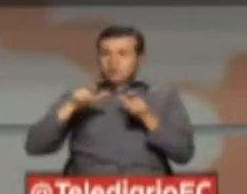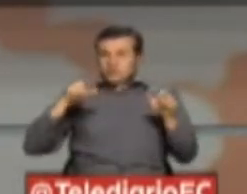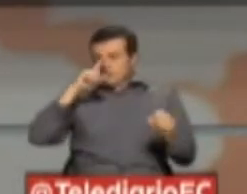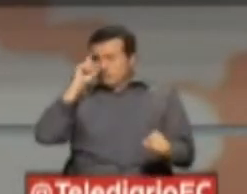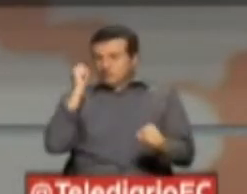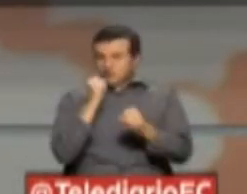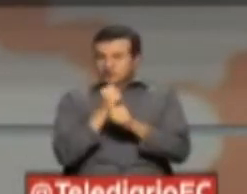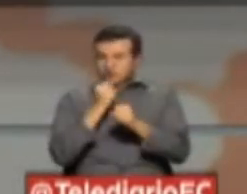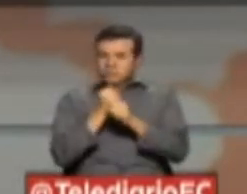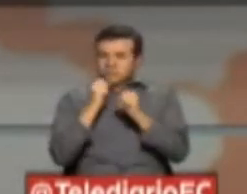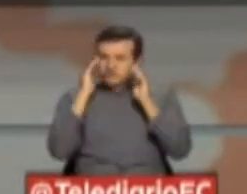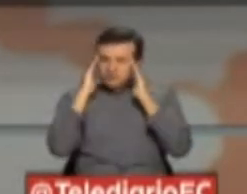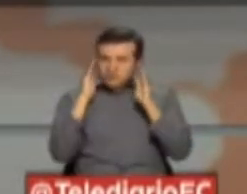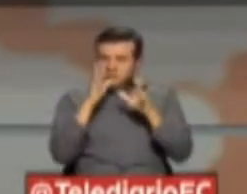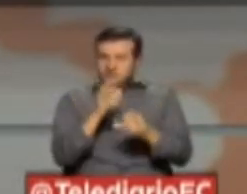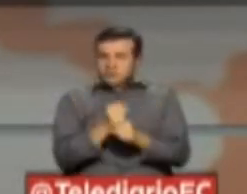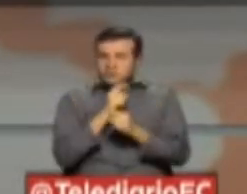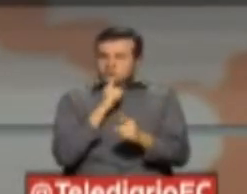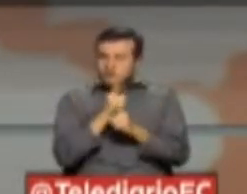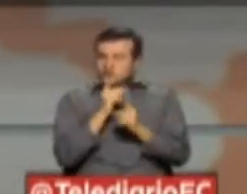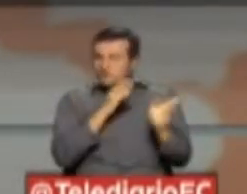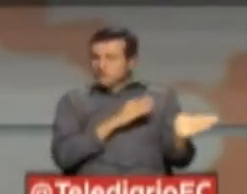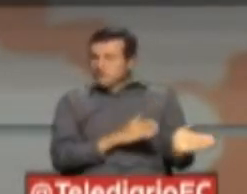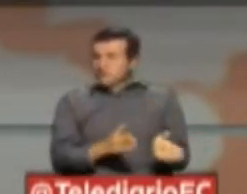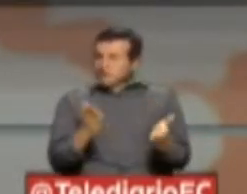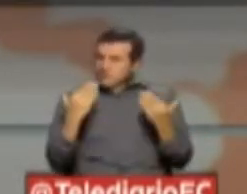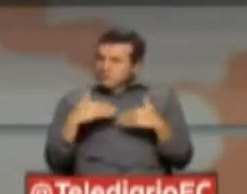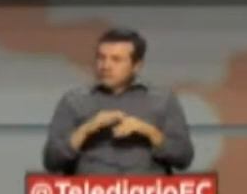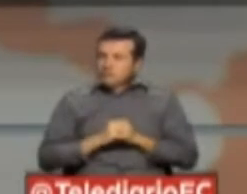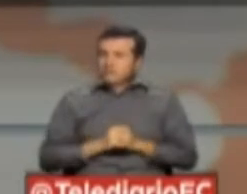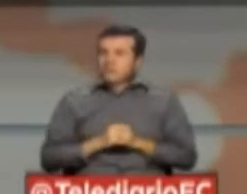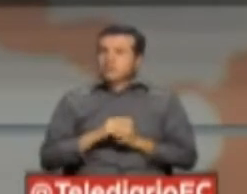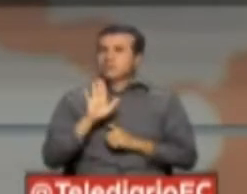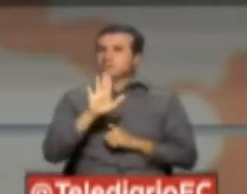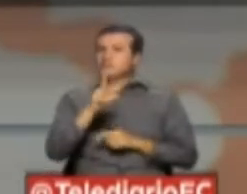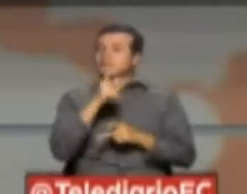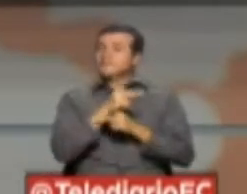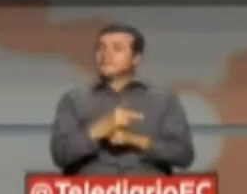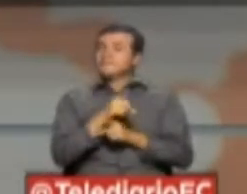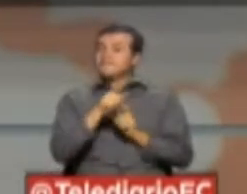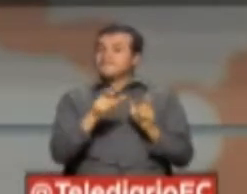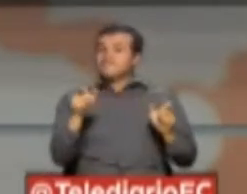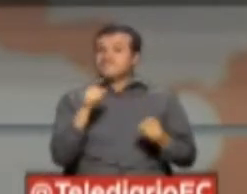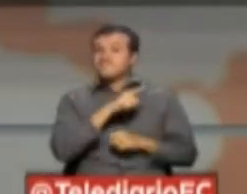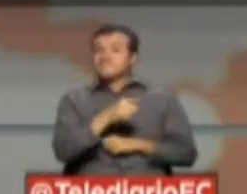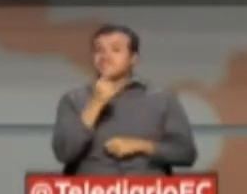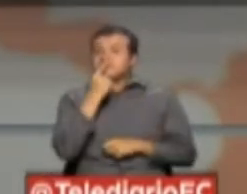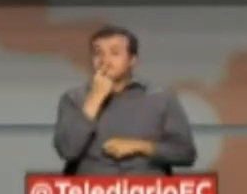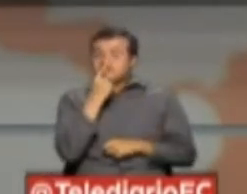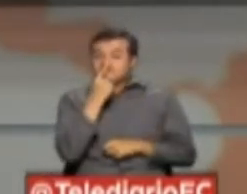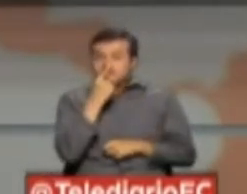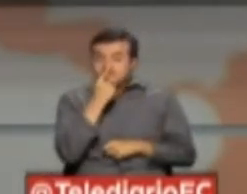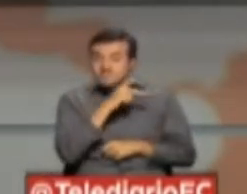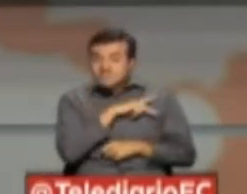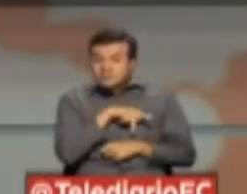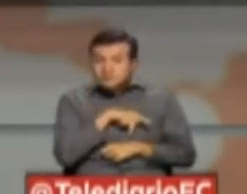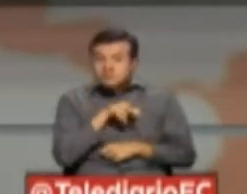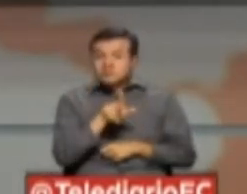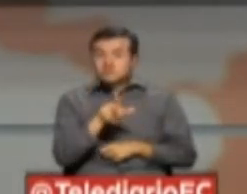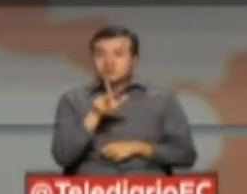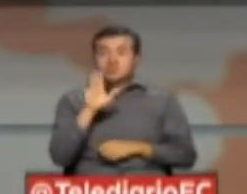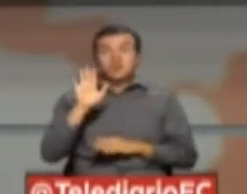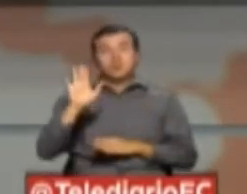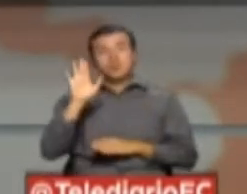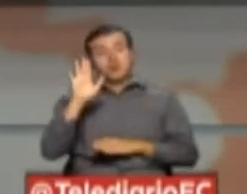a favor de la seguridad vial y que no nos dejemos subordinar por los intereses particulares por los por los